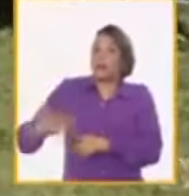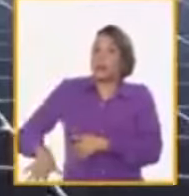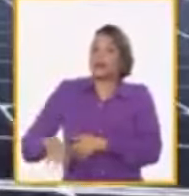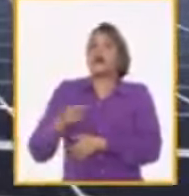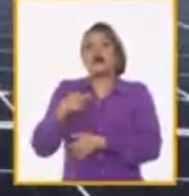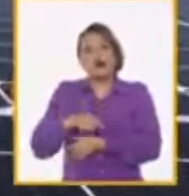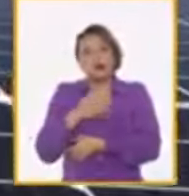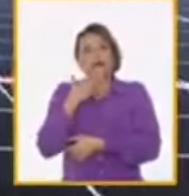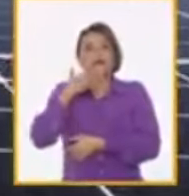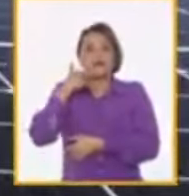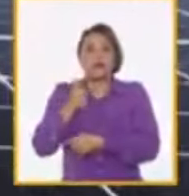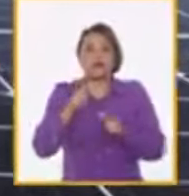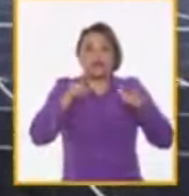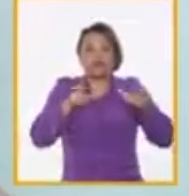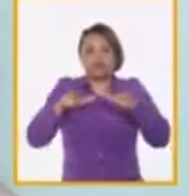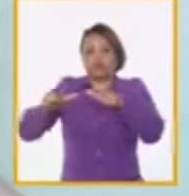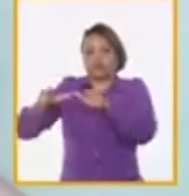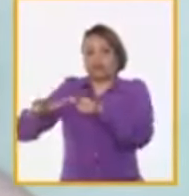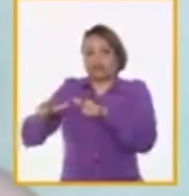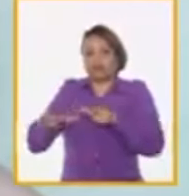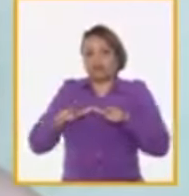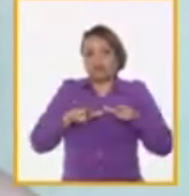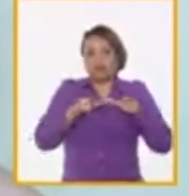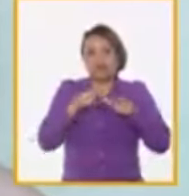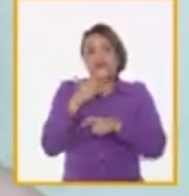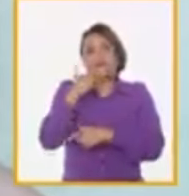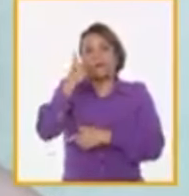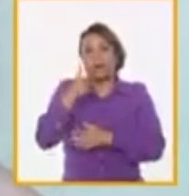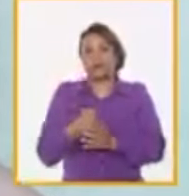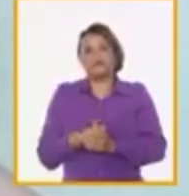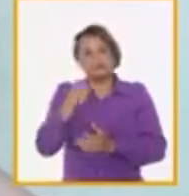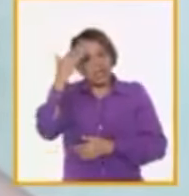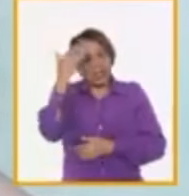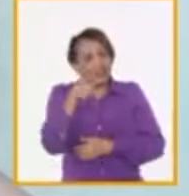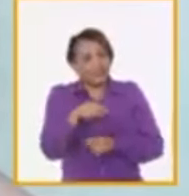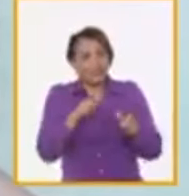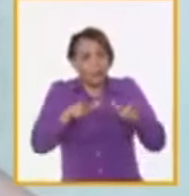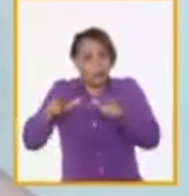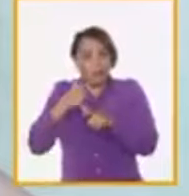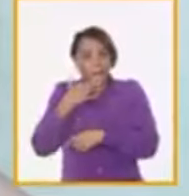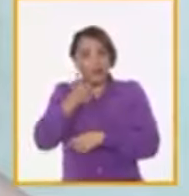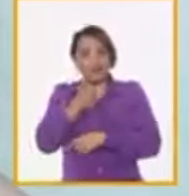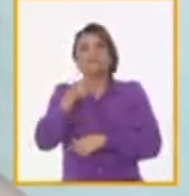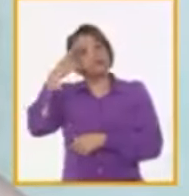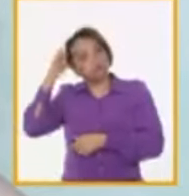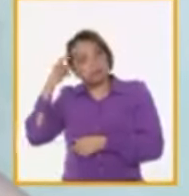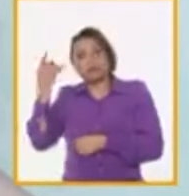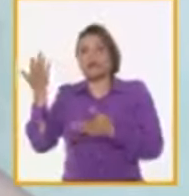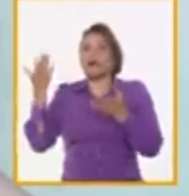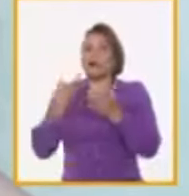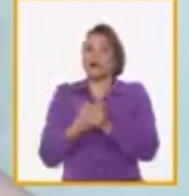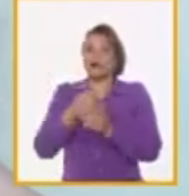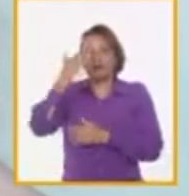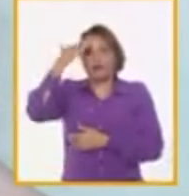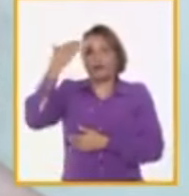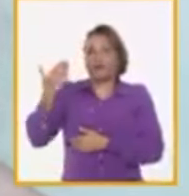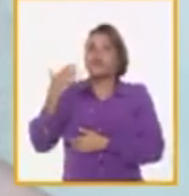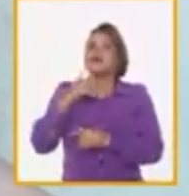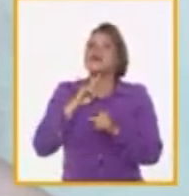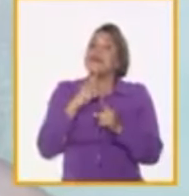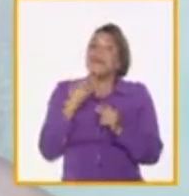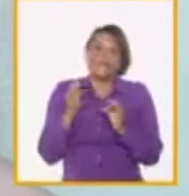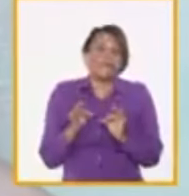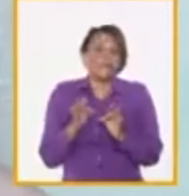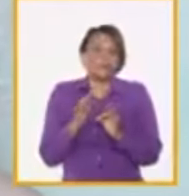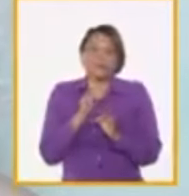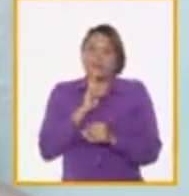bastante desde que pusieron los paneles, aquí casi siempre hay. ¿Se agradece entonces que hayan puesto los sí, paneles? Sí, como no, le agradecemos bastante porque verá que el agua es